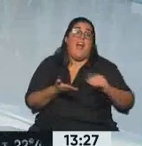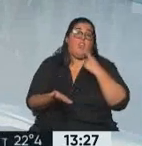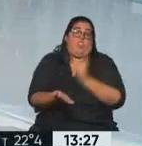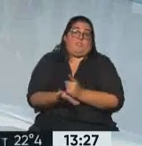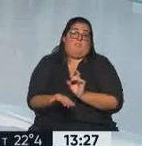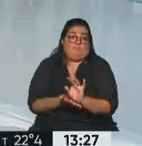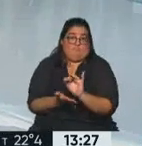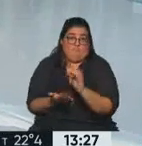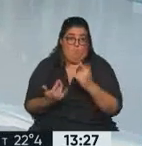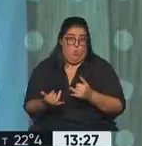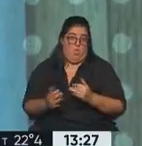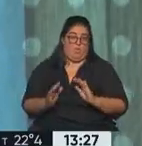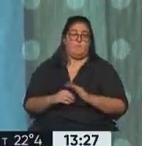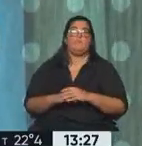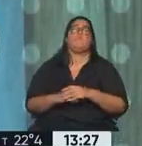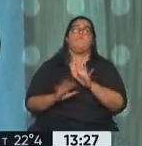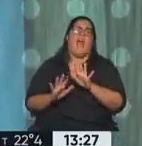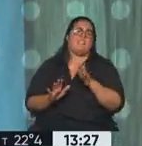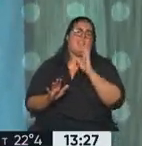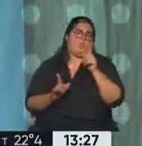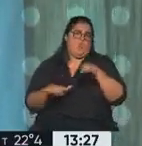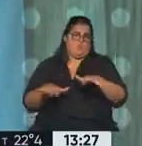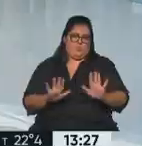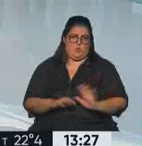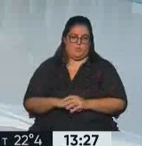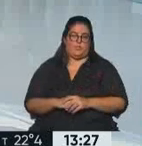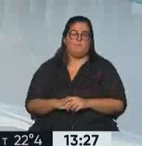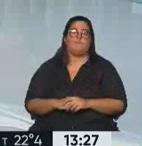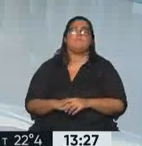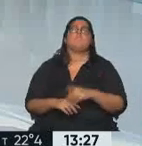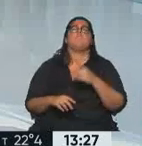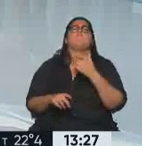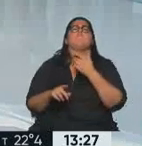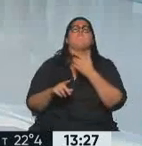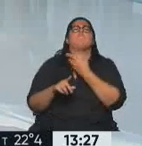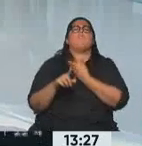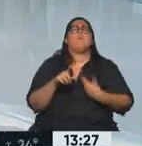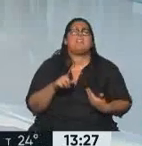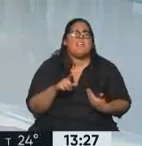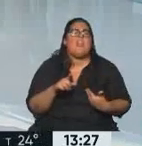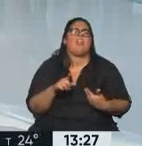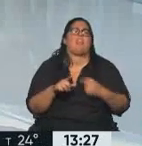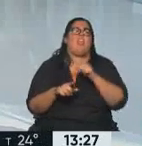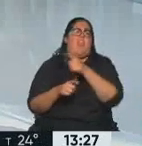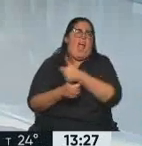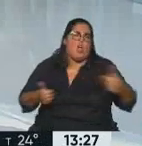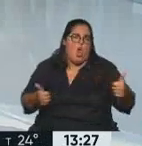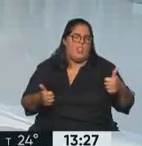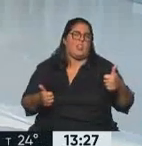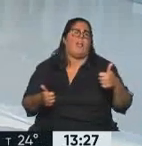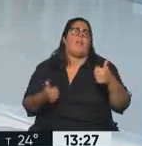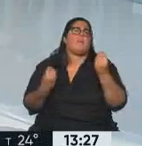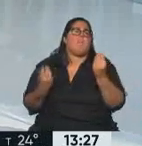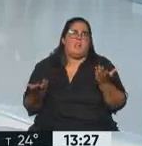Bueno, así son las cosas allí en los Estados Unidos. ¿Y qué pasa con el presente y futuro de los jueces de la Corte? Bueno, no tienen plazo fijo.